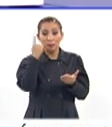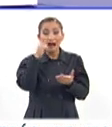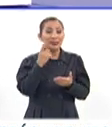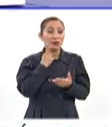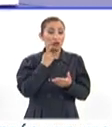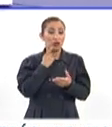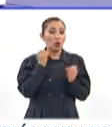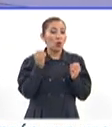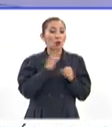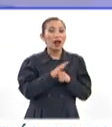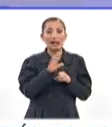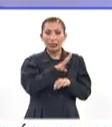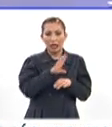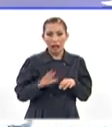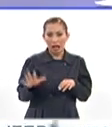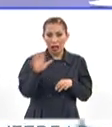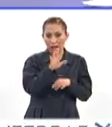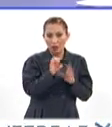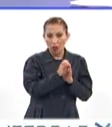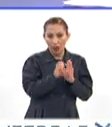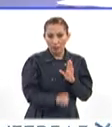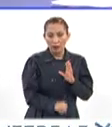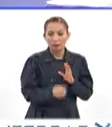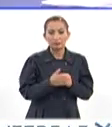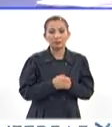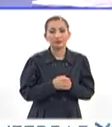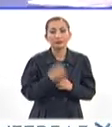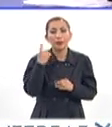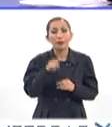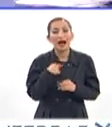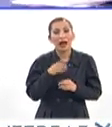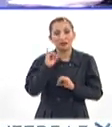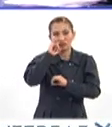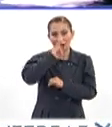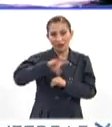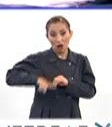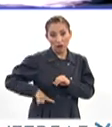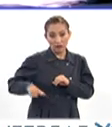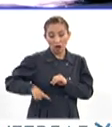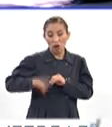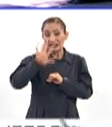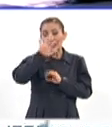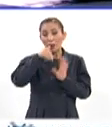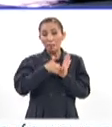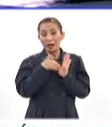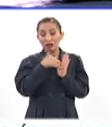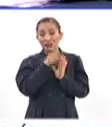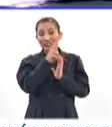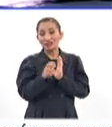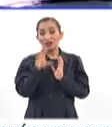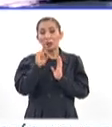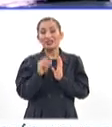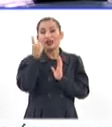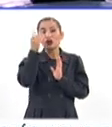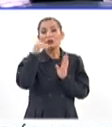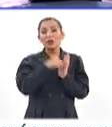diputados. Estoy hablando en general. Por ejemplo, te puedo decir que para la jefatura de gobierno tuvimos